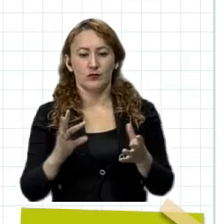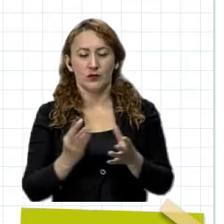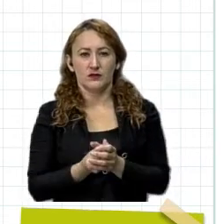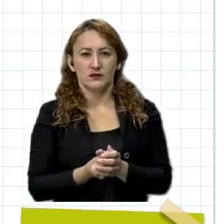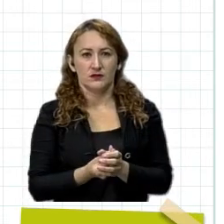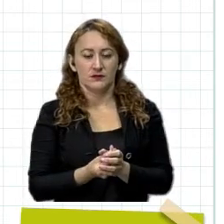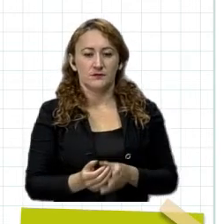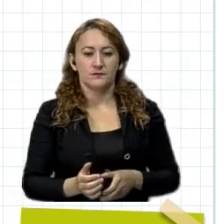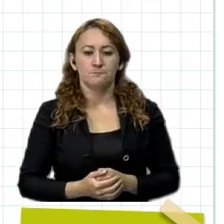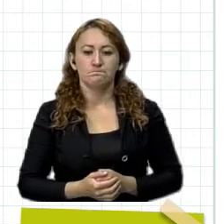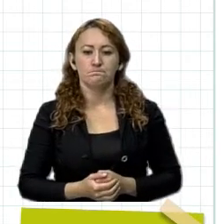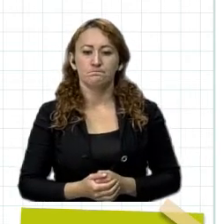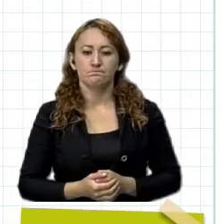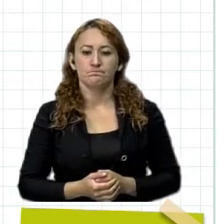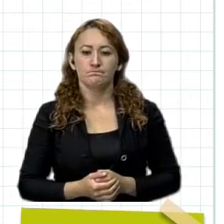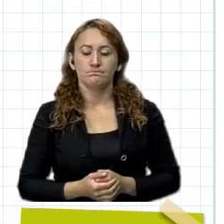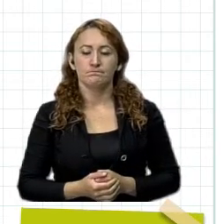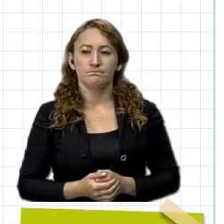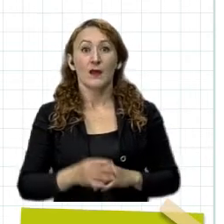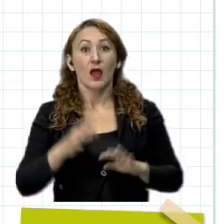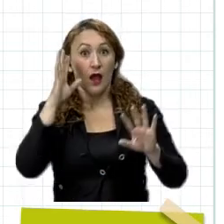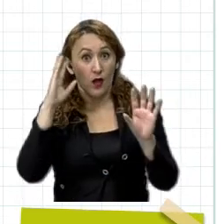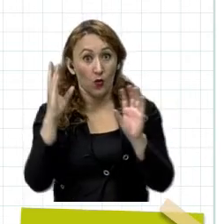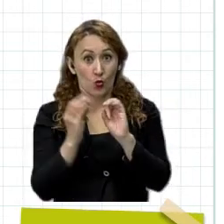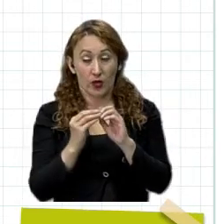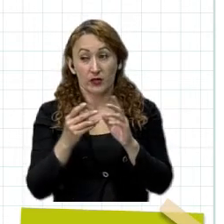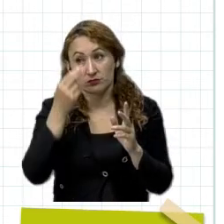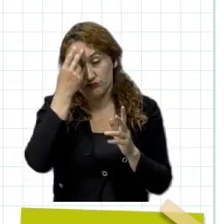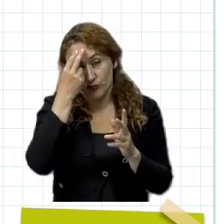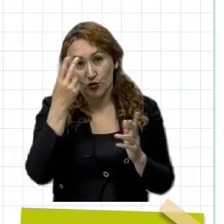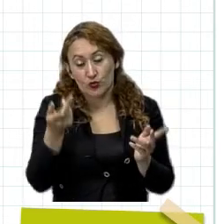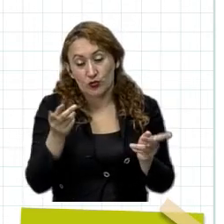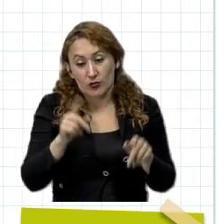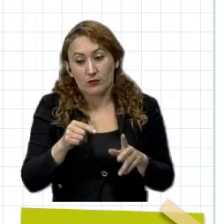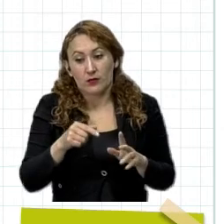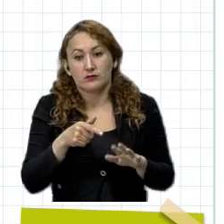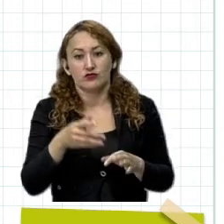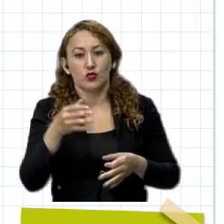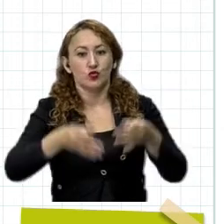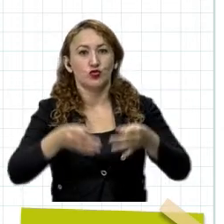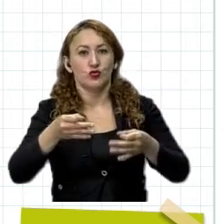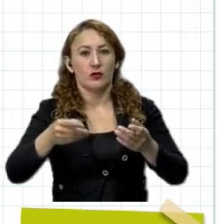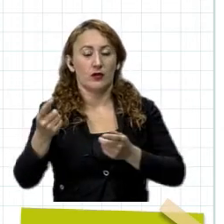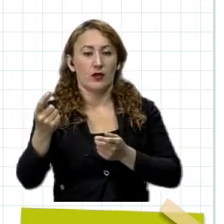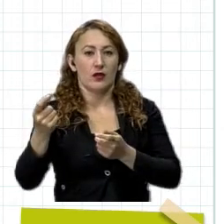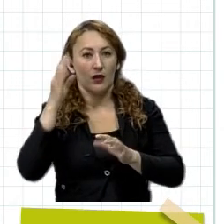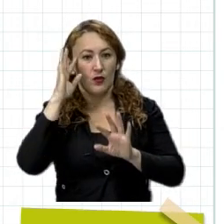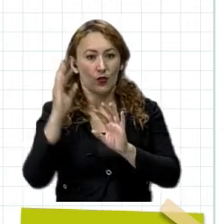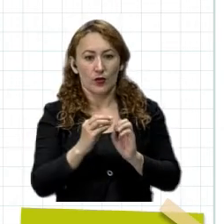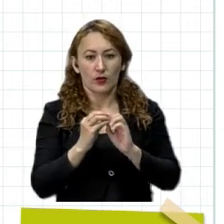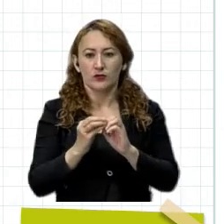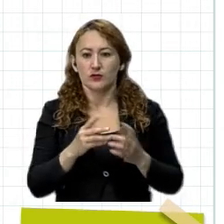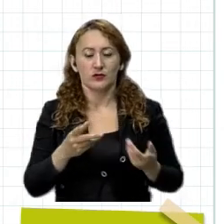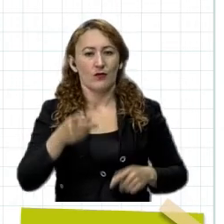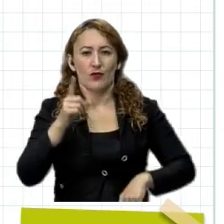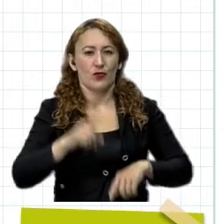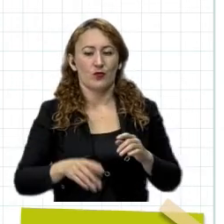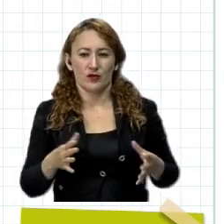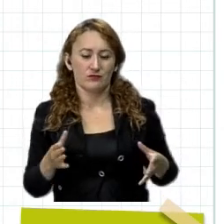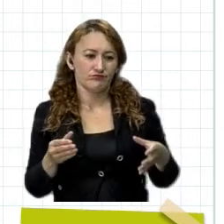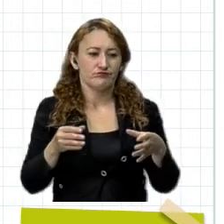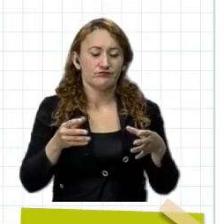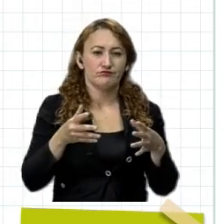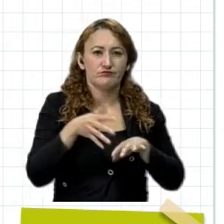supuesto que los acuerdos que rigen la universidad también son el fruto de negociaciones en las que no se pudo integrar tal como